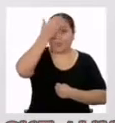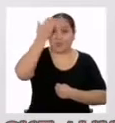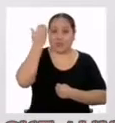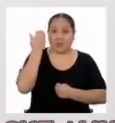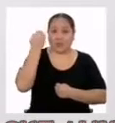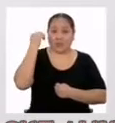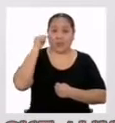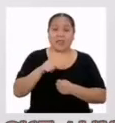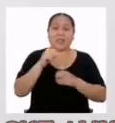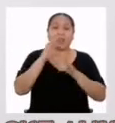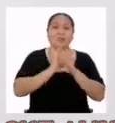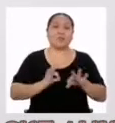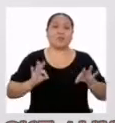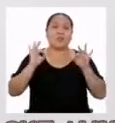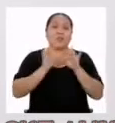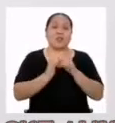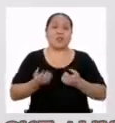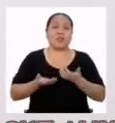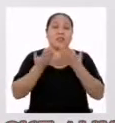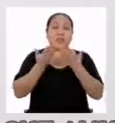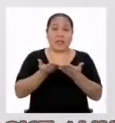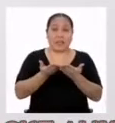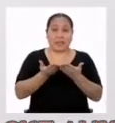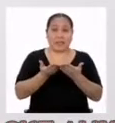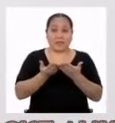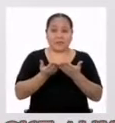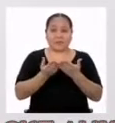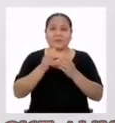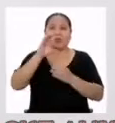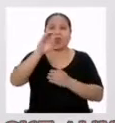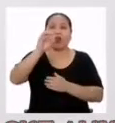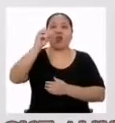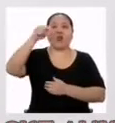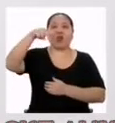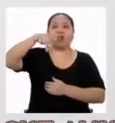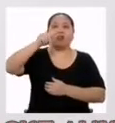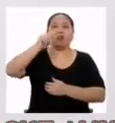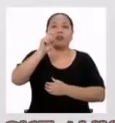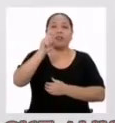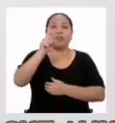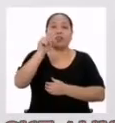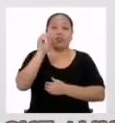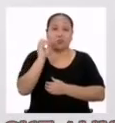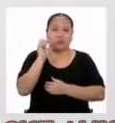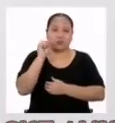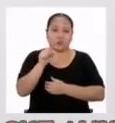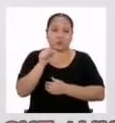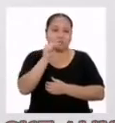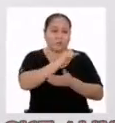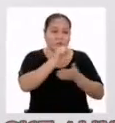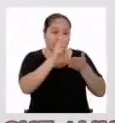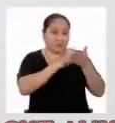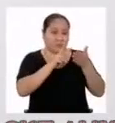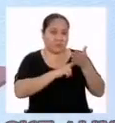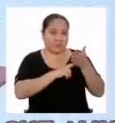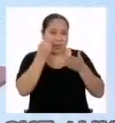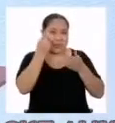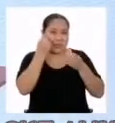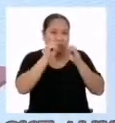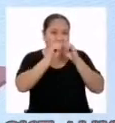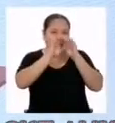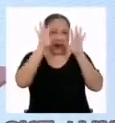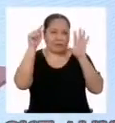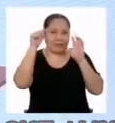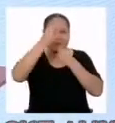es importante darle contexto a la lectura para poder entender mejor la información.